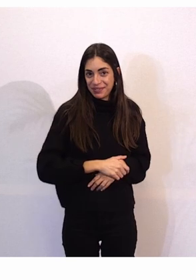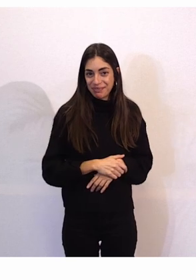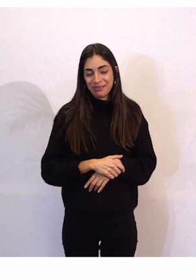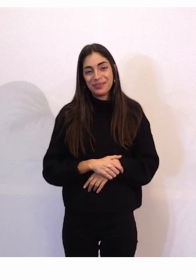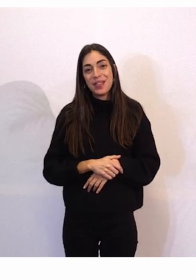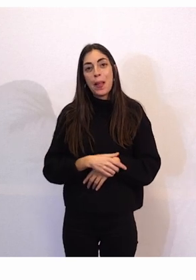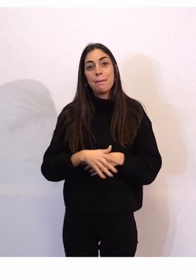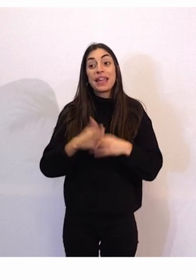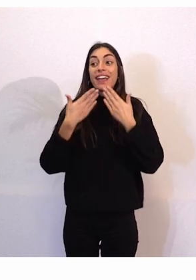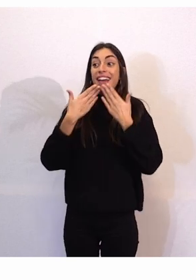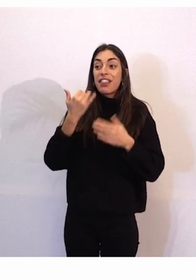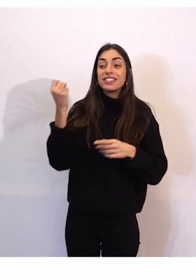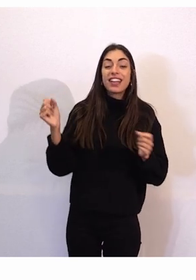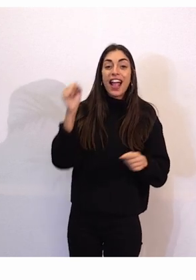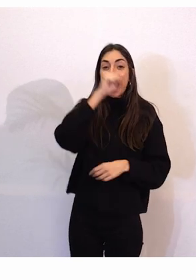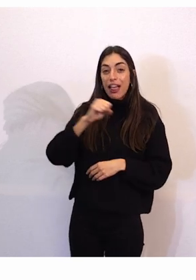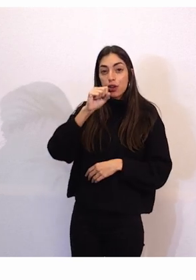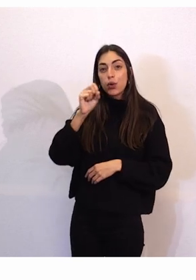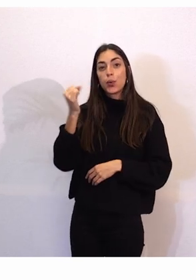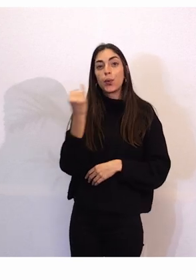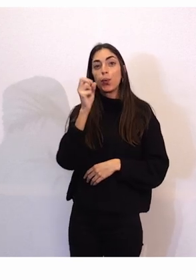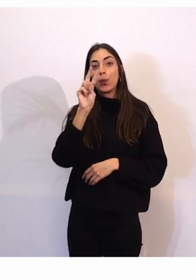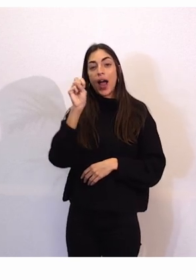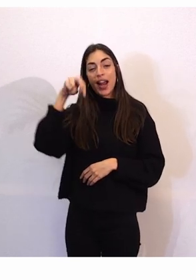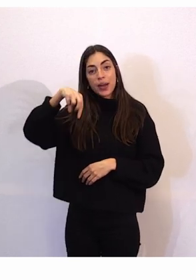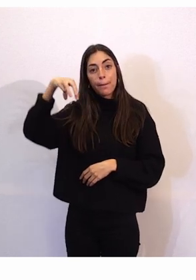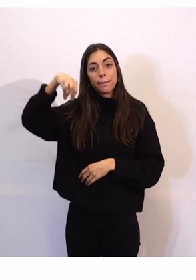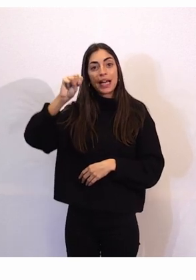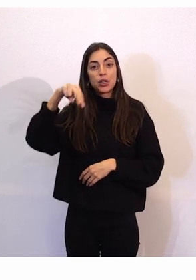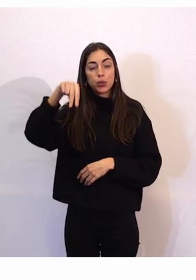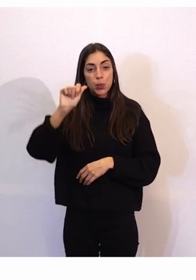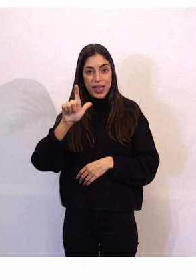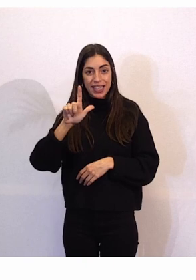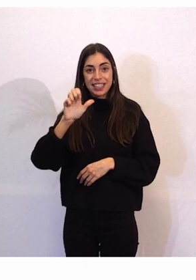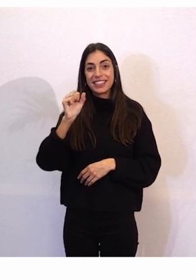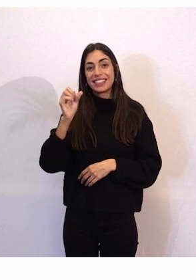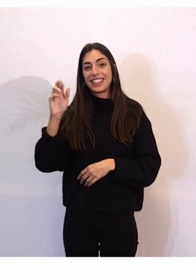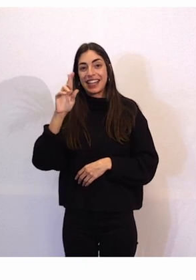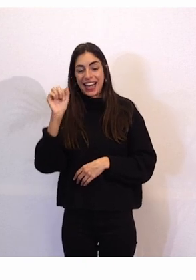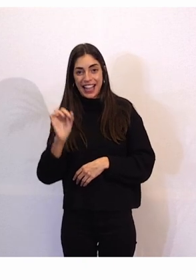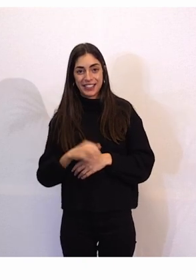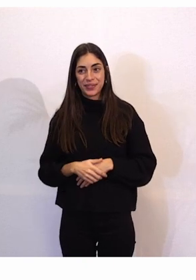Por las canciones de Juan Manuel Serrat. Y ahora le pones las canciones de Juan.